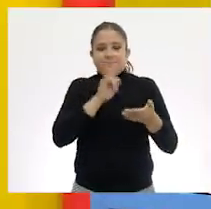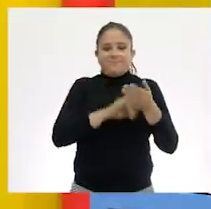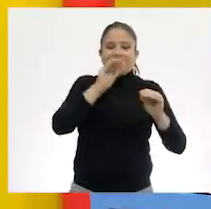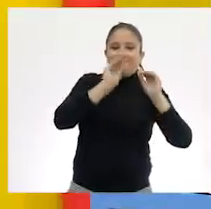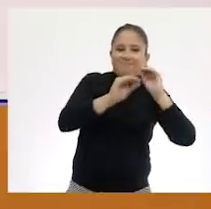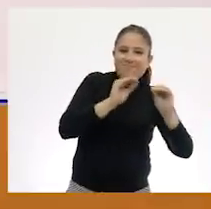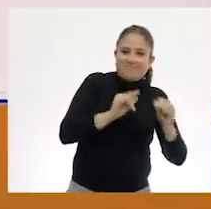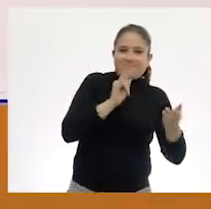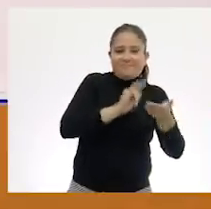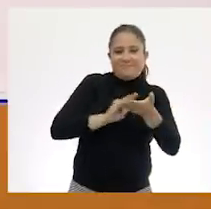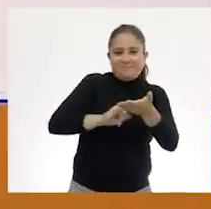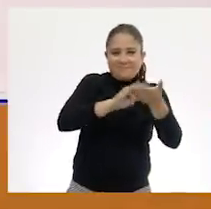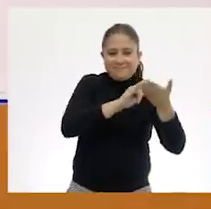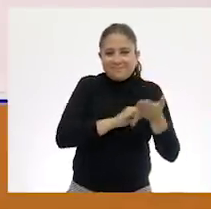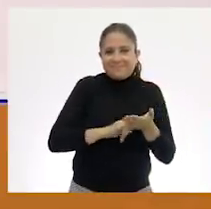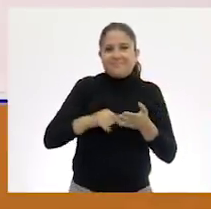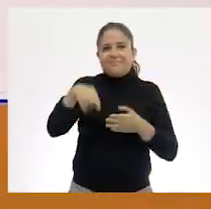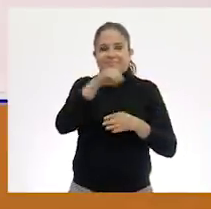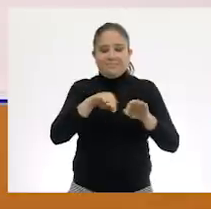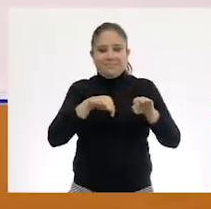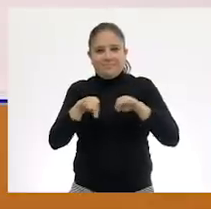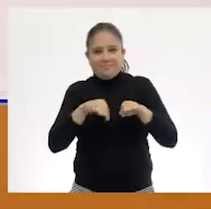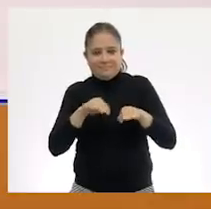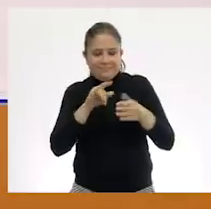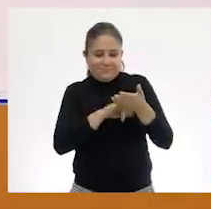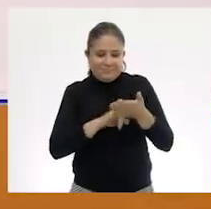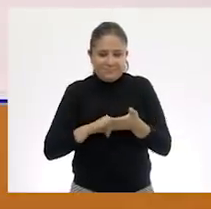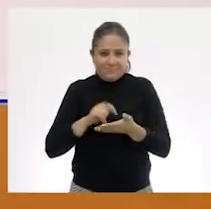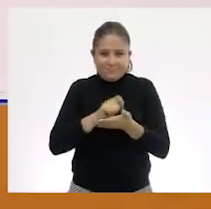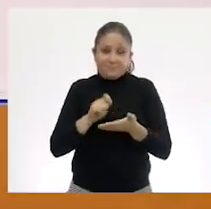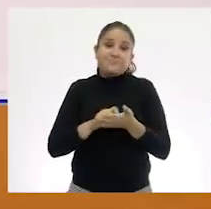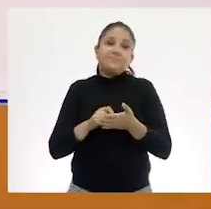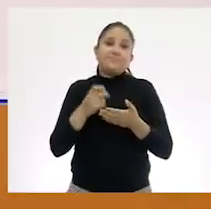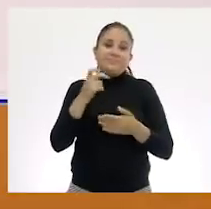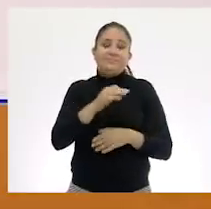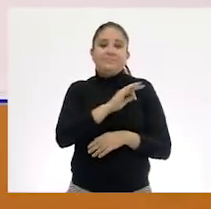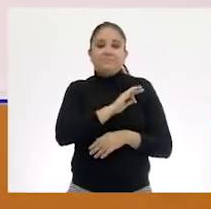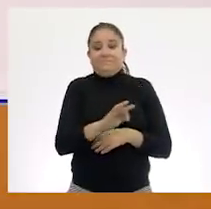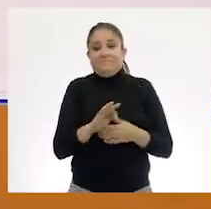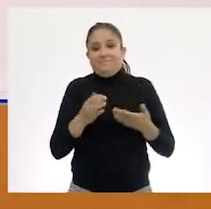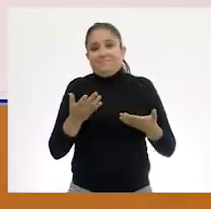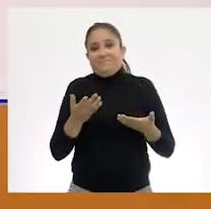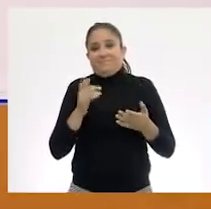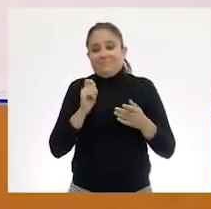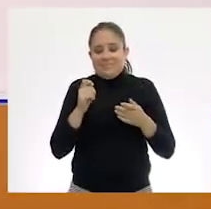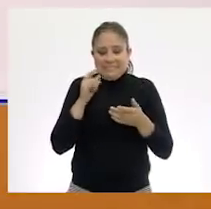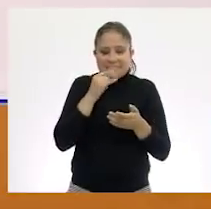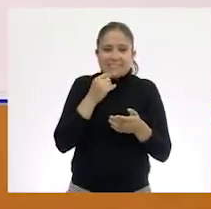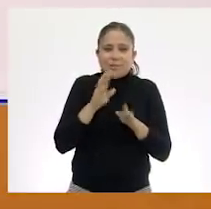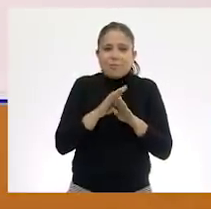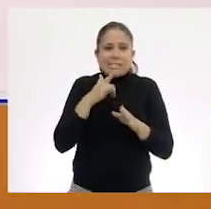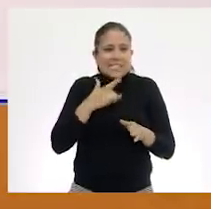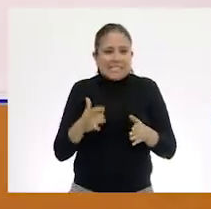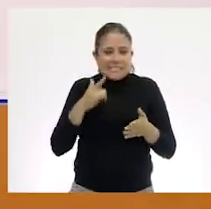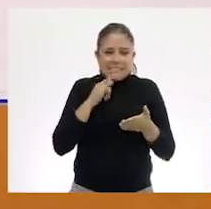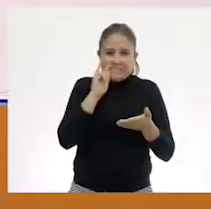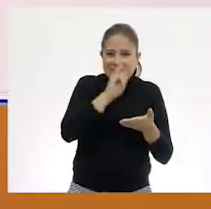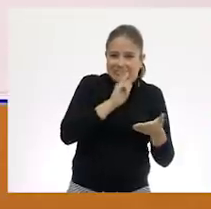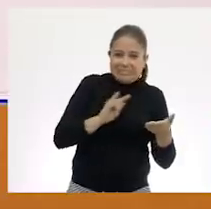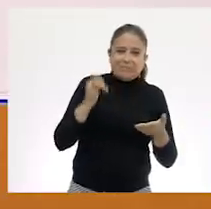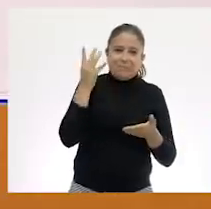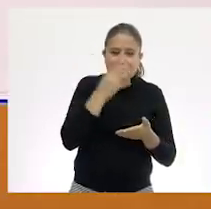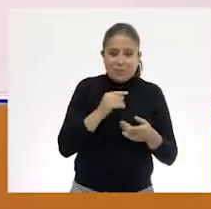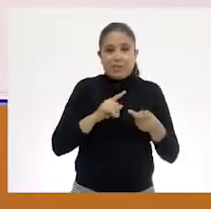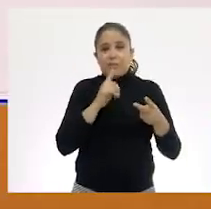decorando todos nuestros trabajos. Y eso entonces va a hablar de que tenemos un mayor empeño, ¿verdad? Bien. Por otro lado,